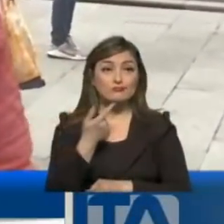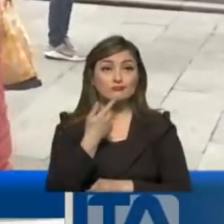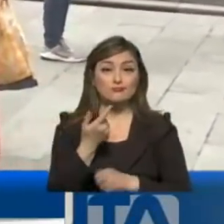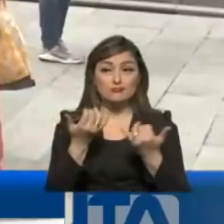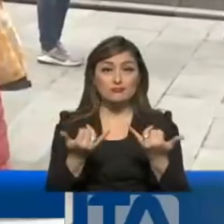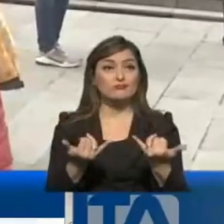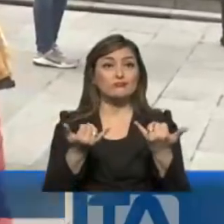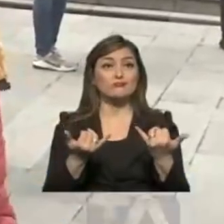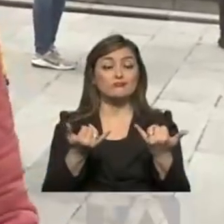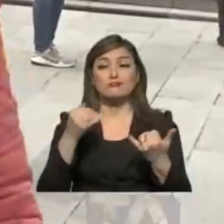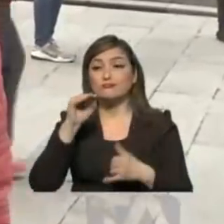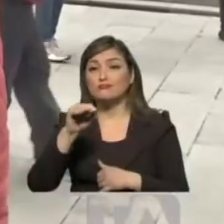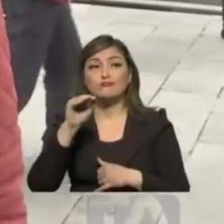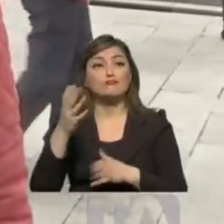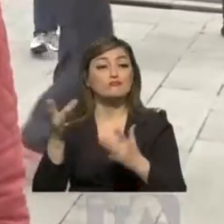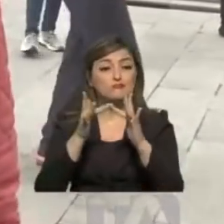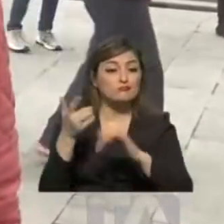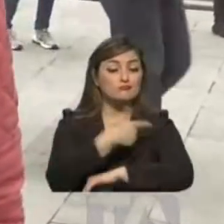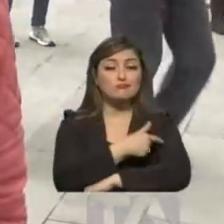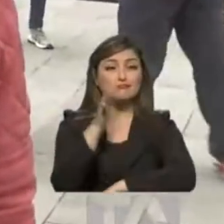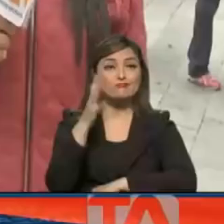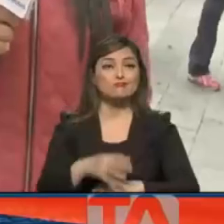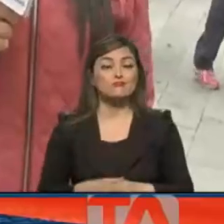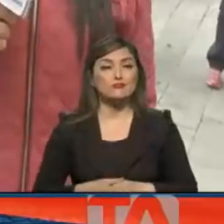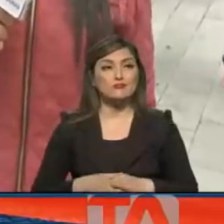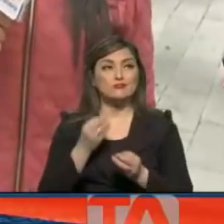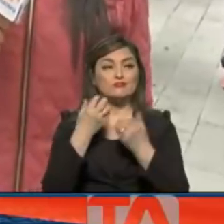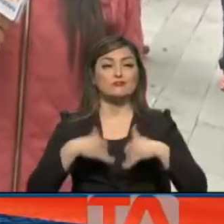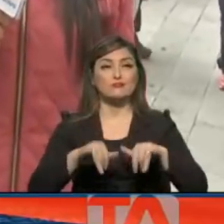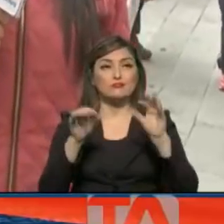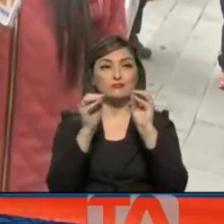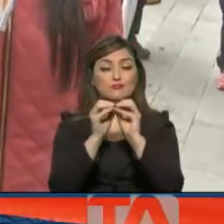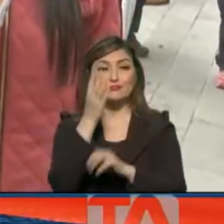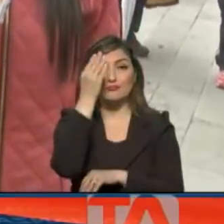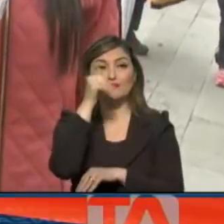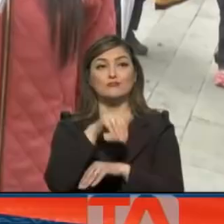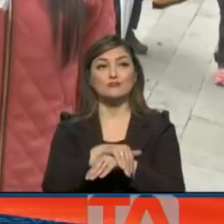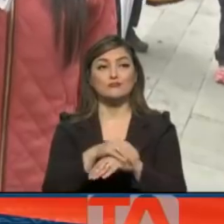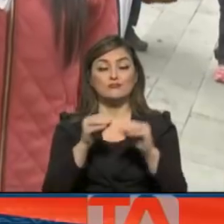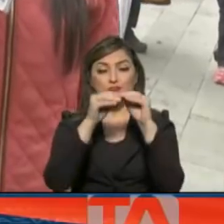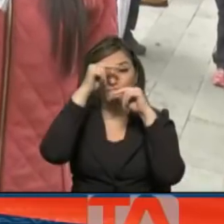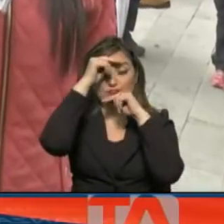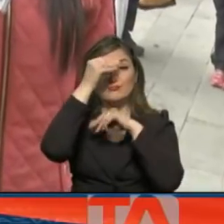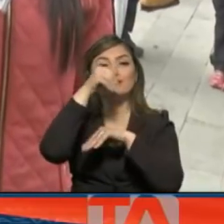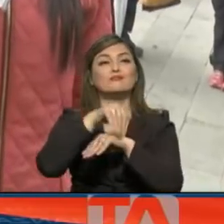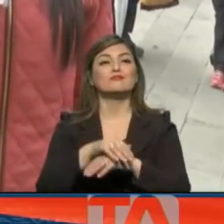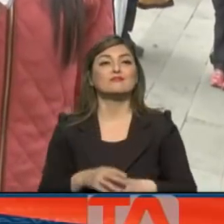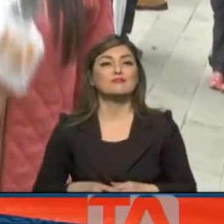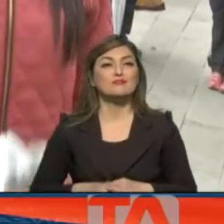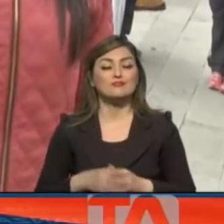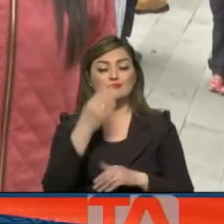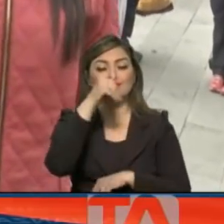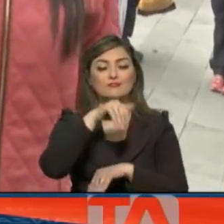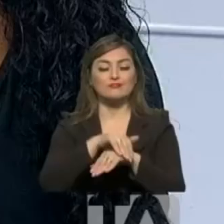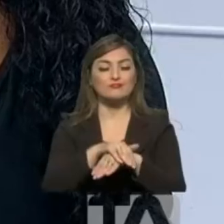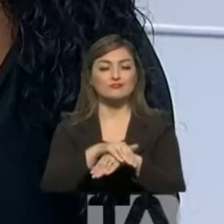que hasta la fecha no les han podido inmunizar. Con esta información regreso contigo, Helen, estudio, que nos tienes más noticias. Buenas tardes. Buena tarde